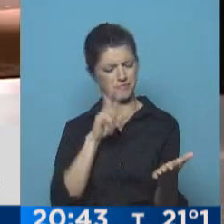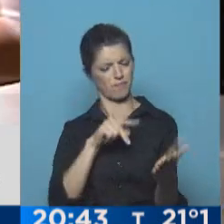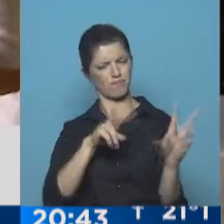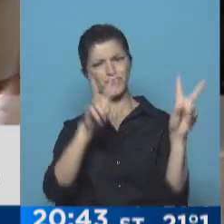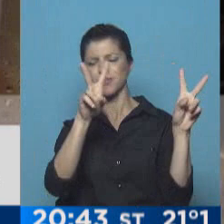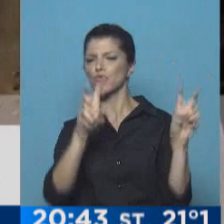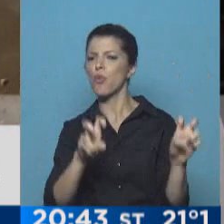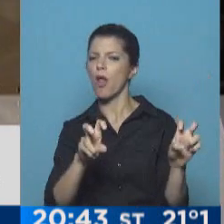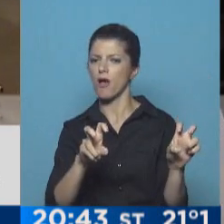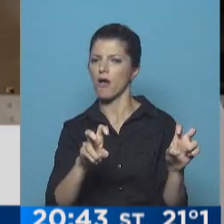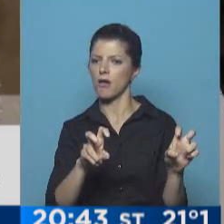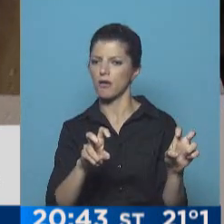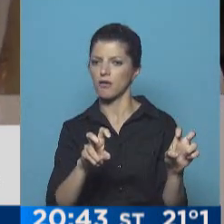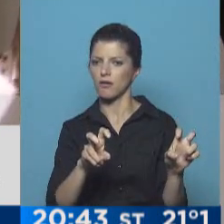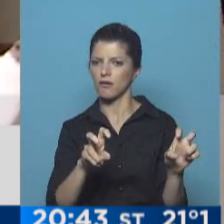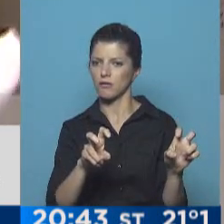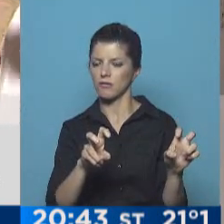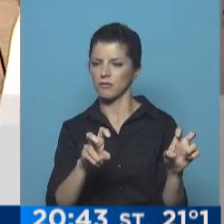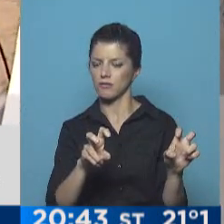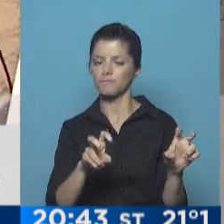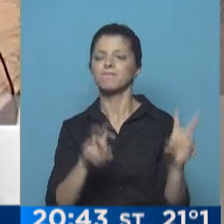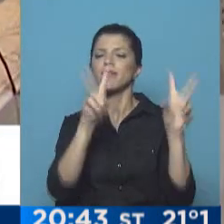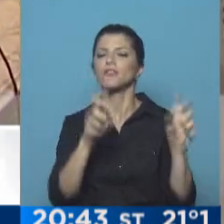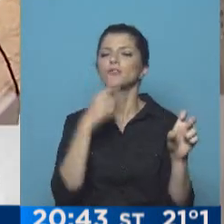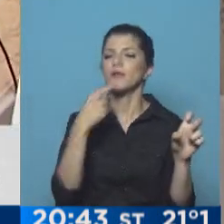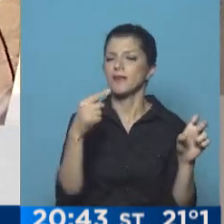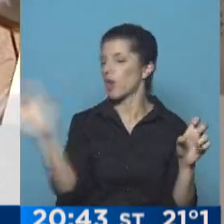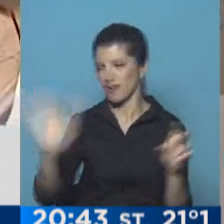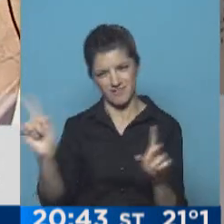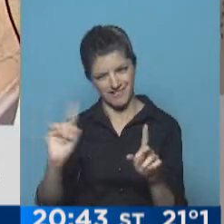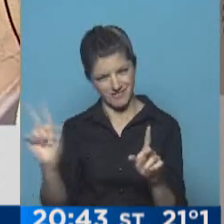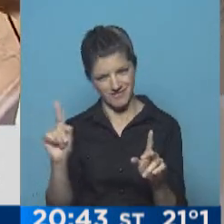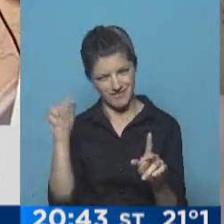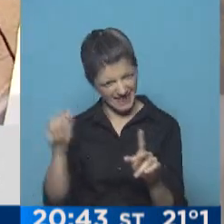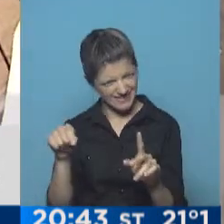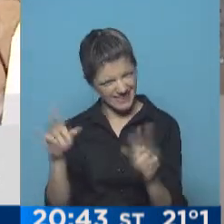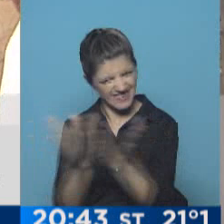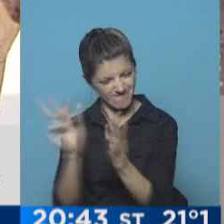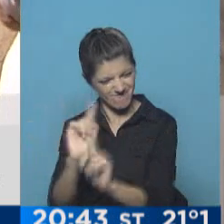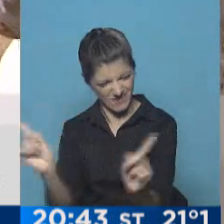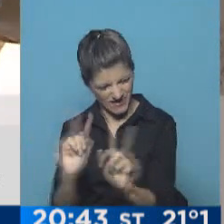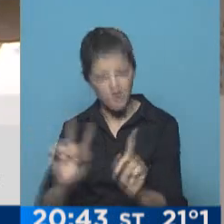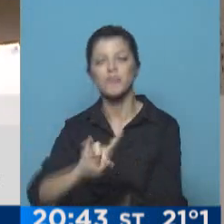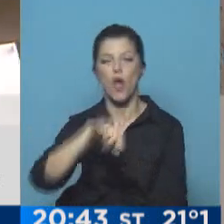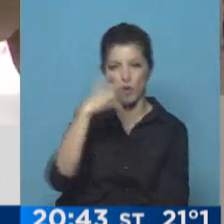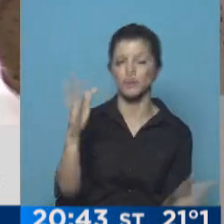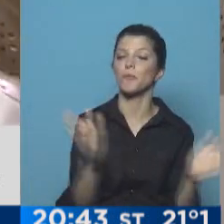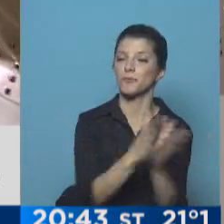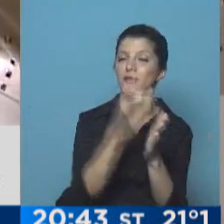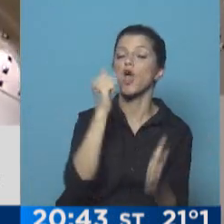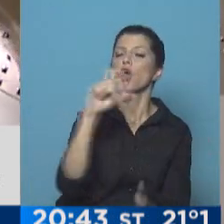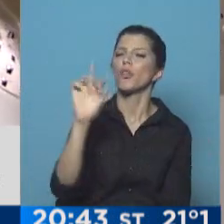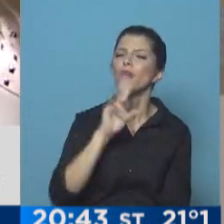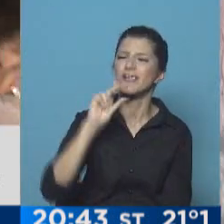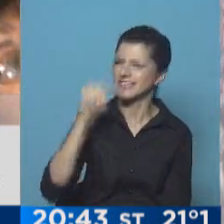un diario que dice no no era el del no era el de doctrina o